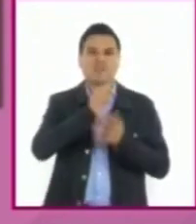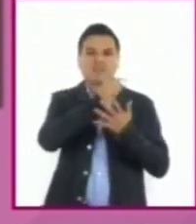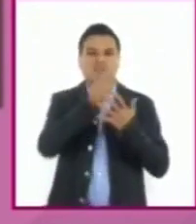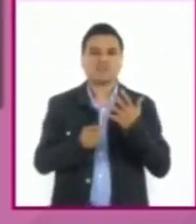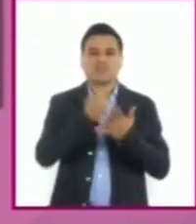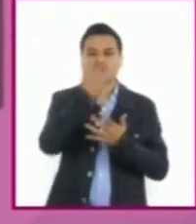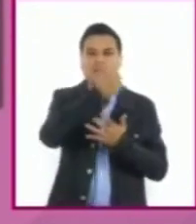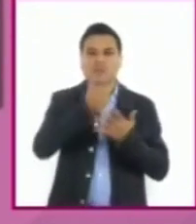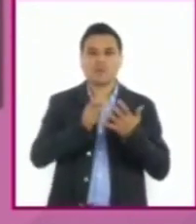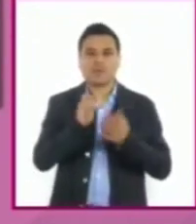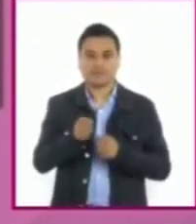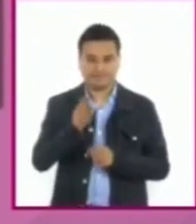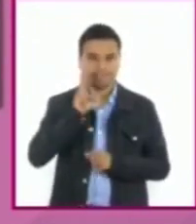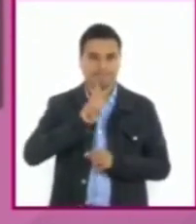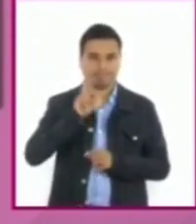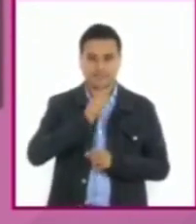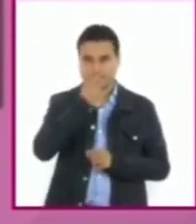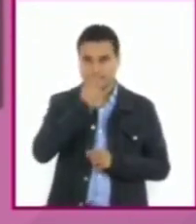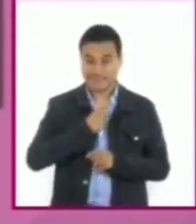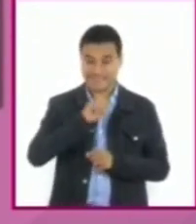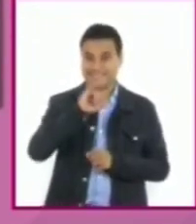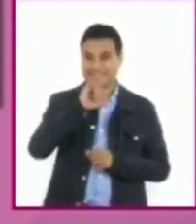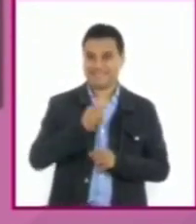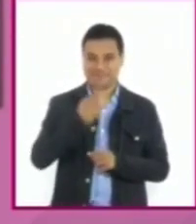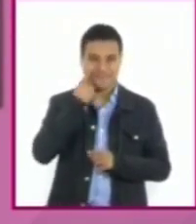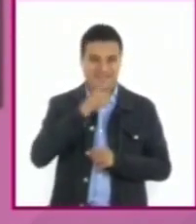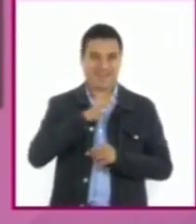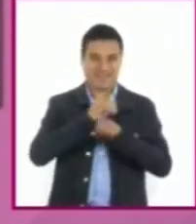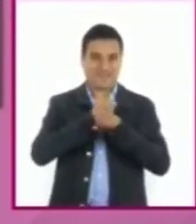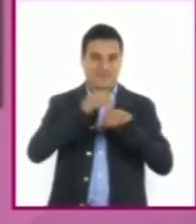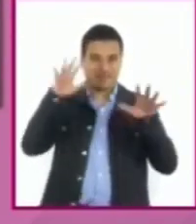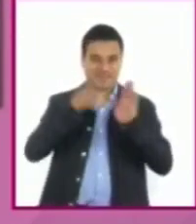ellos? Claro, aquí tengo información.